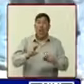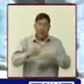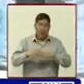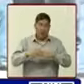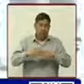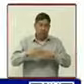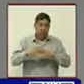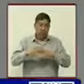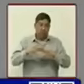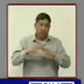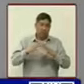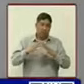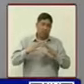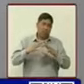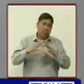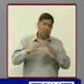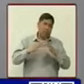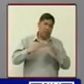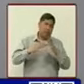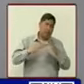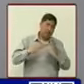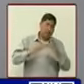poco a poco se ha levantado.